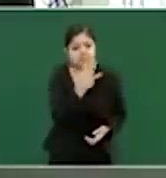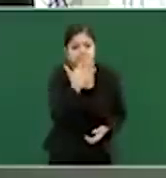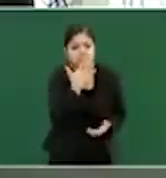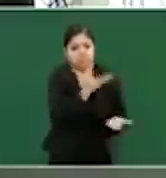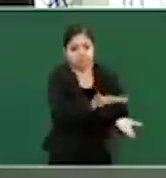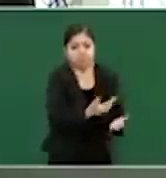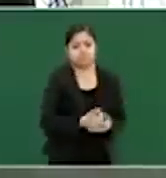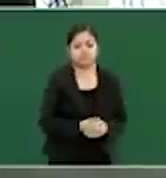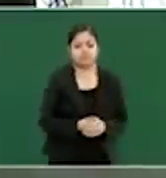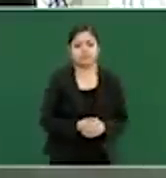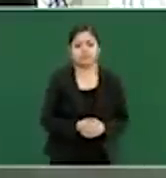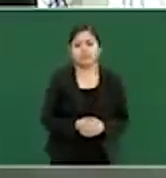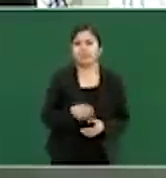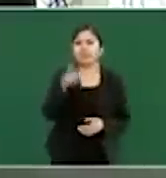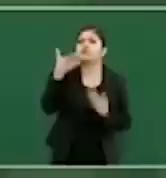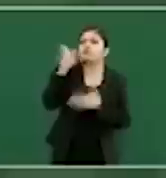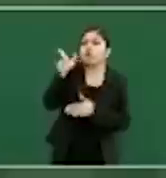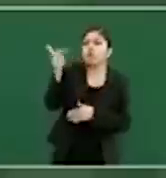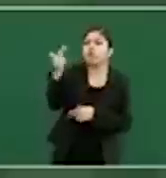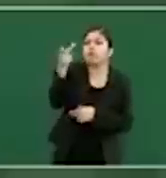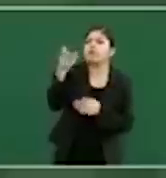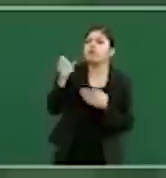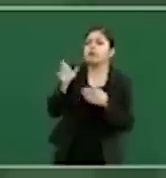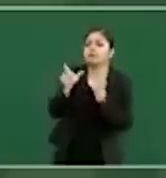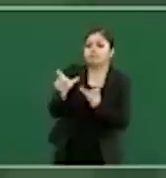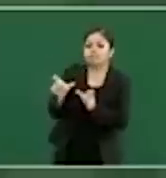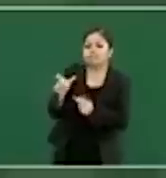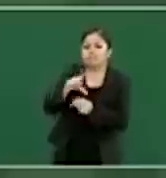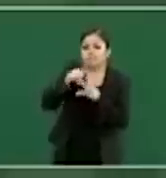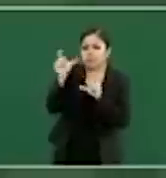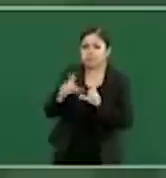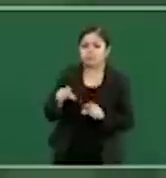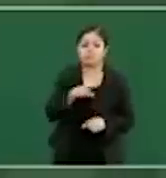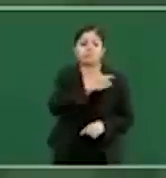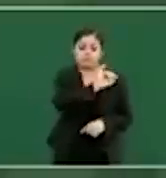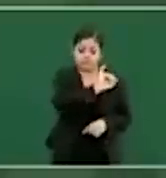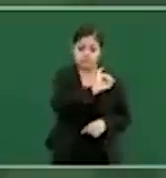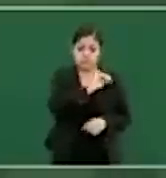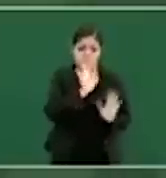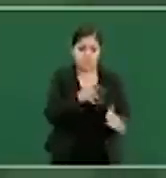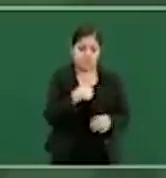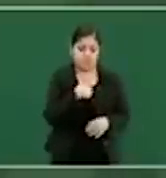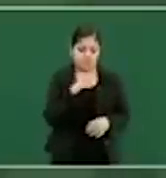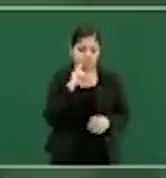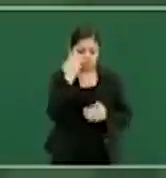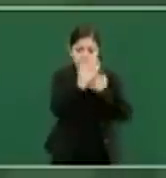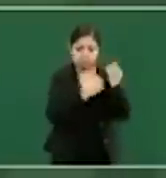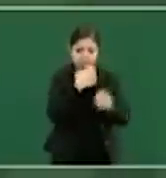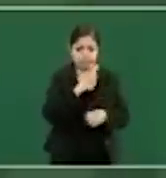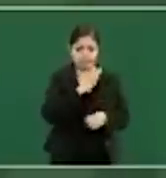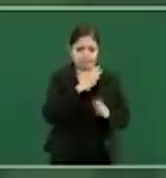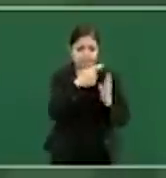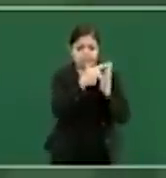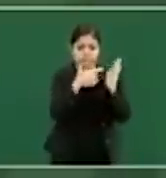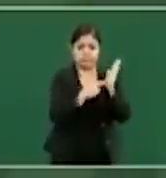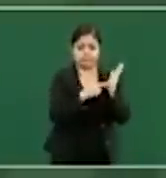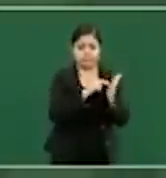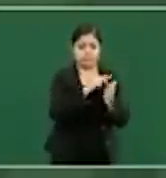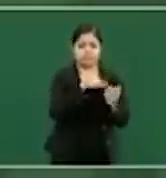Lo de la Guardia Nacional está permitido en la Constitución. Estamos por entregar las tres leyes